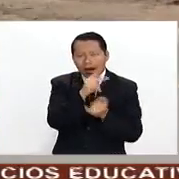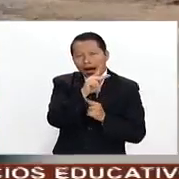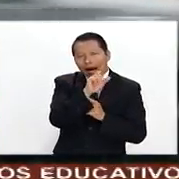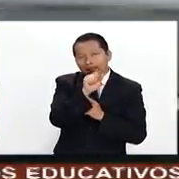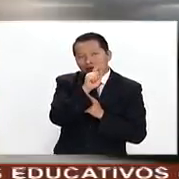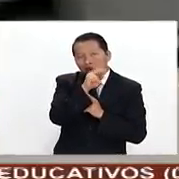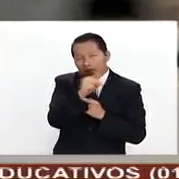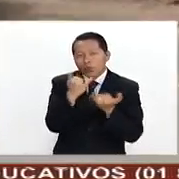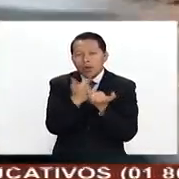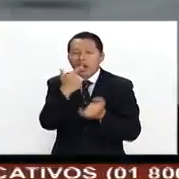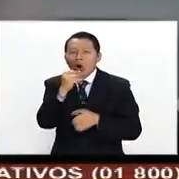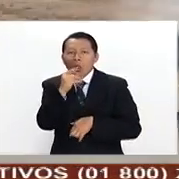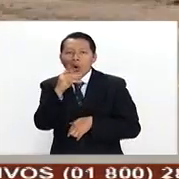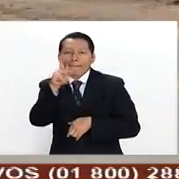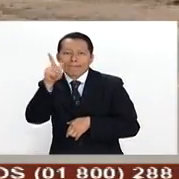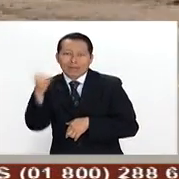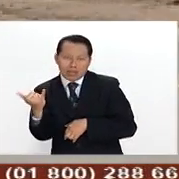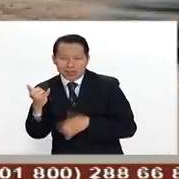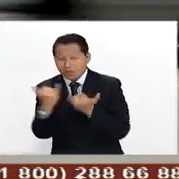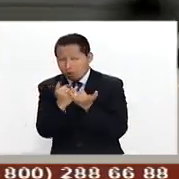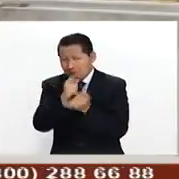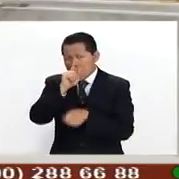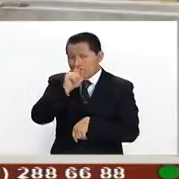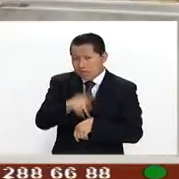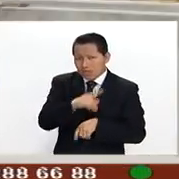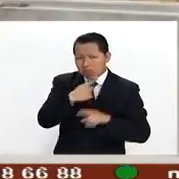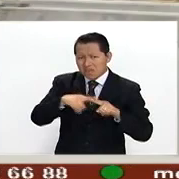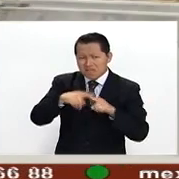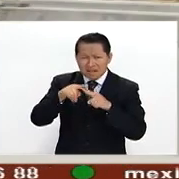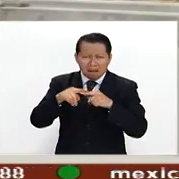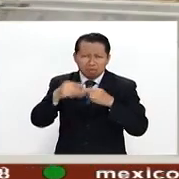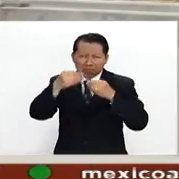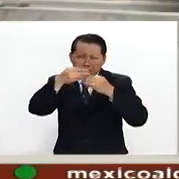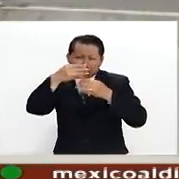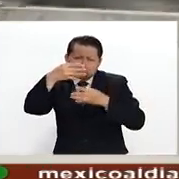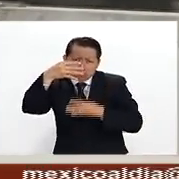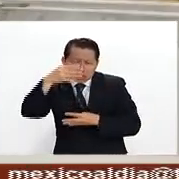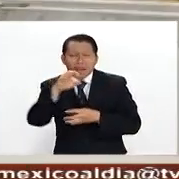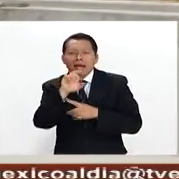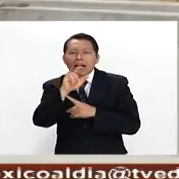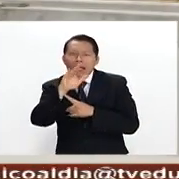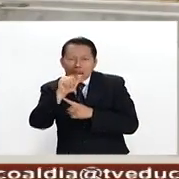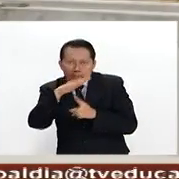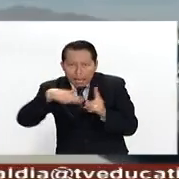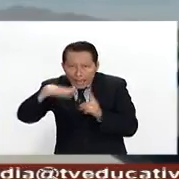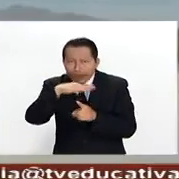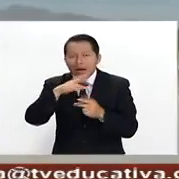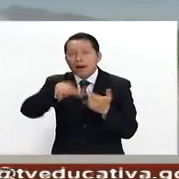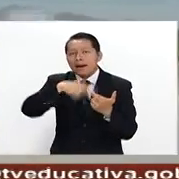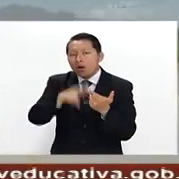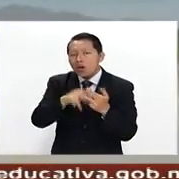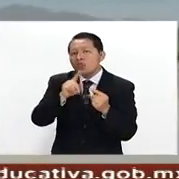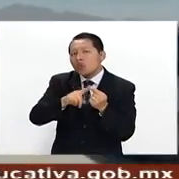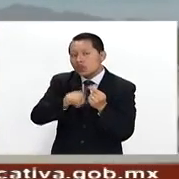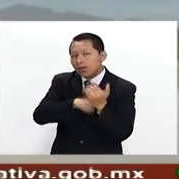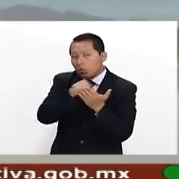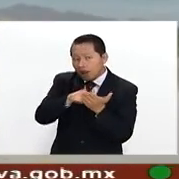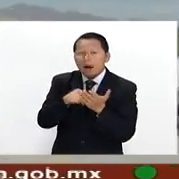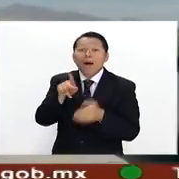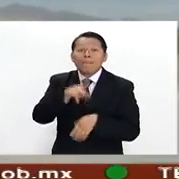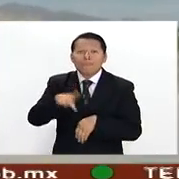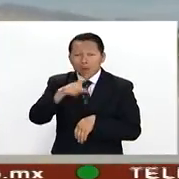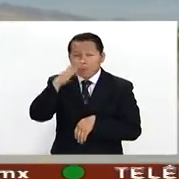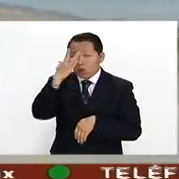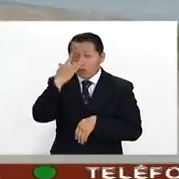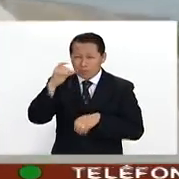y Google Play. También encontrará un menú con diversos aspectos, tales como el clima en la región a donde viaja, pueblos mágicos y otros